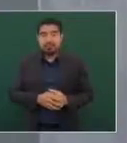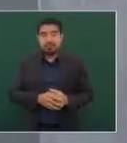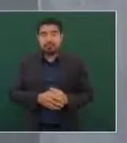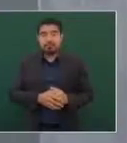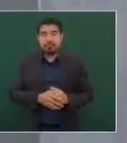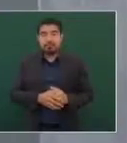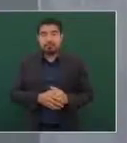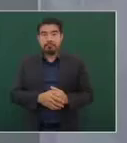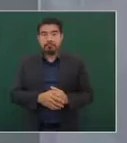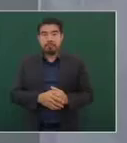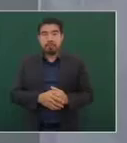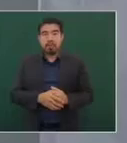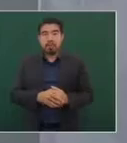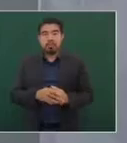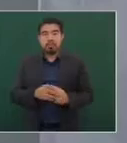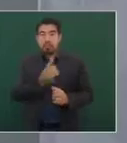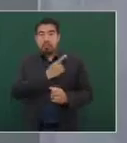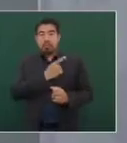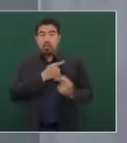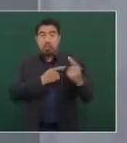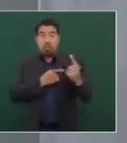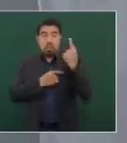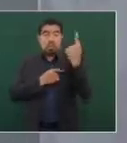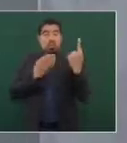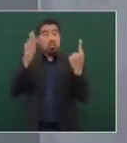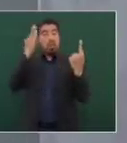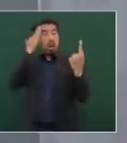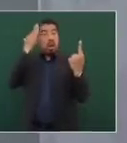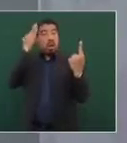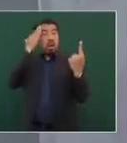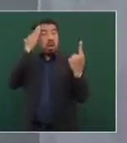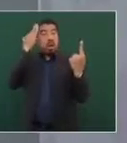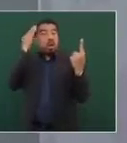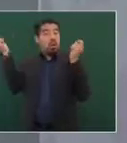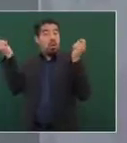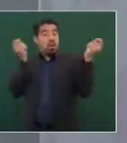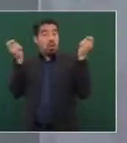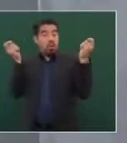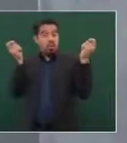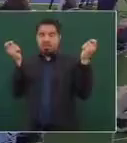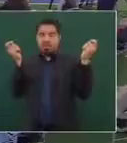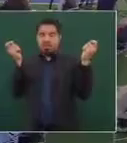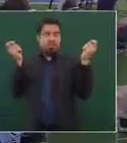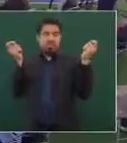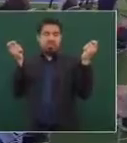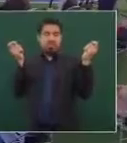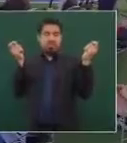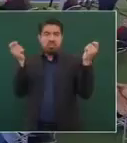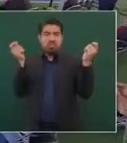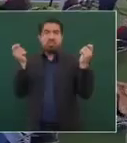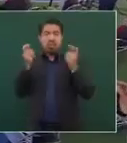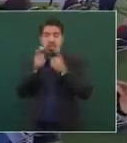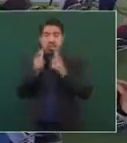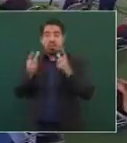No es un dirigente, no es un grupo de dirigentes, es